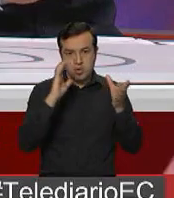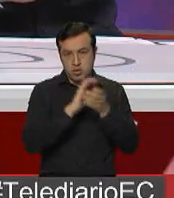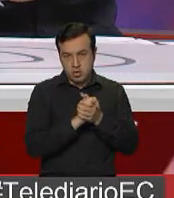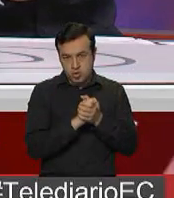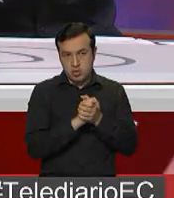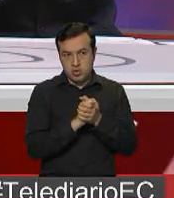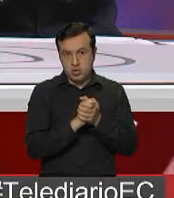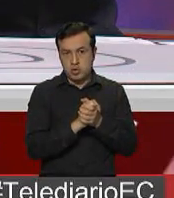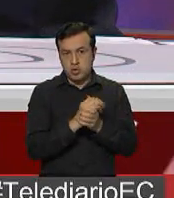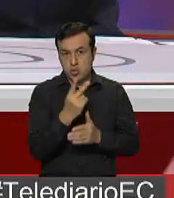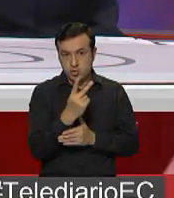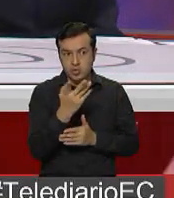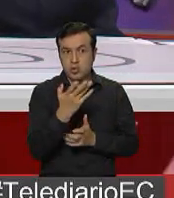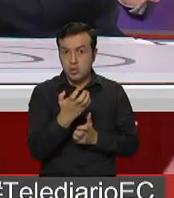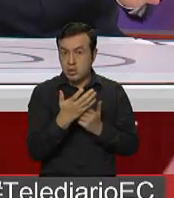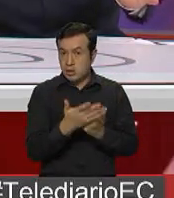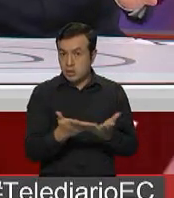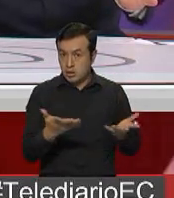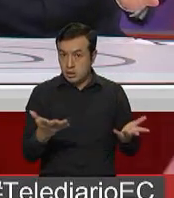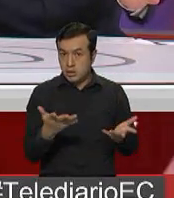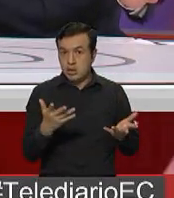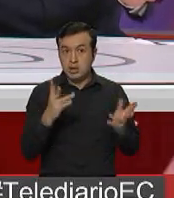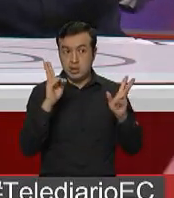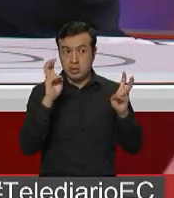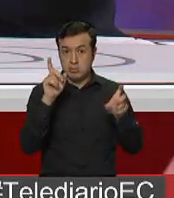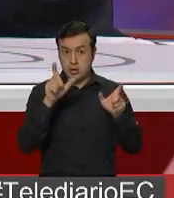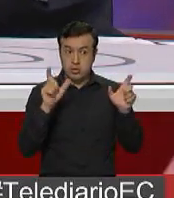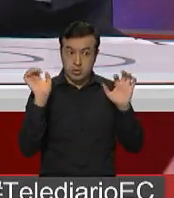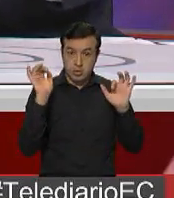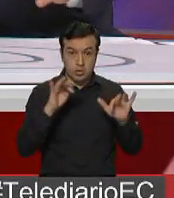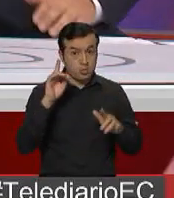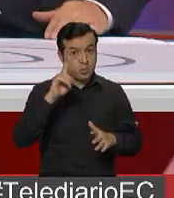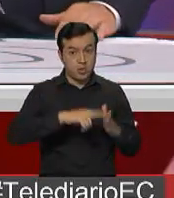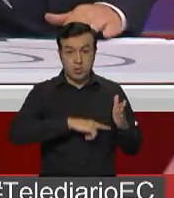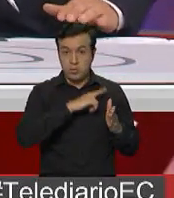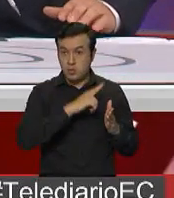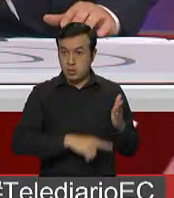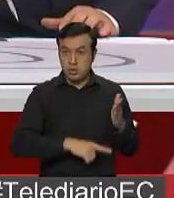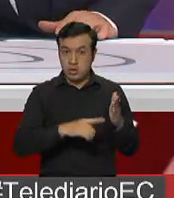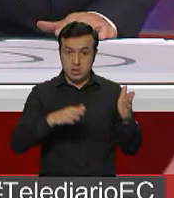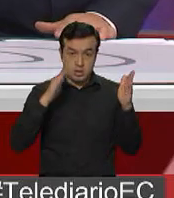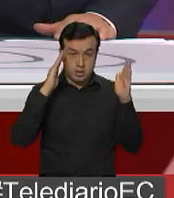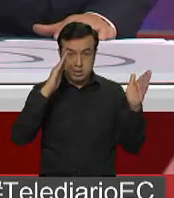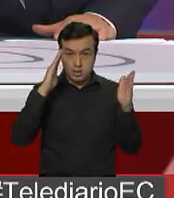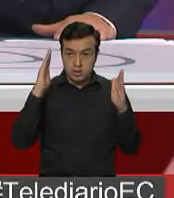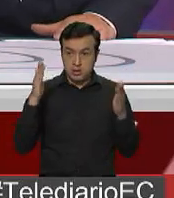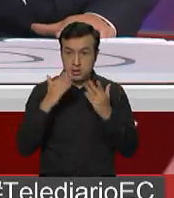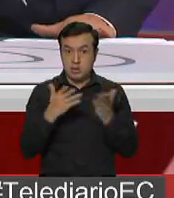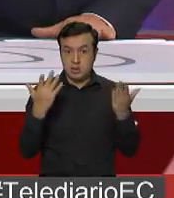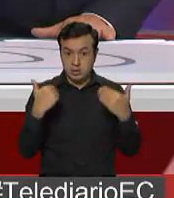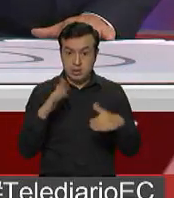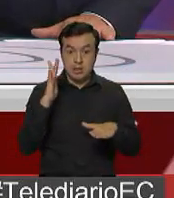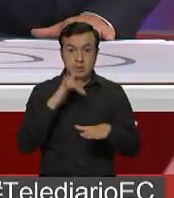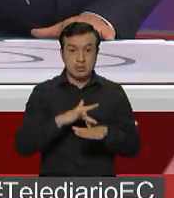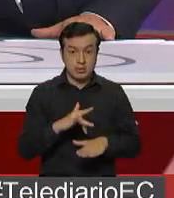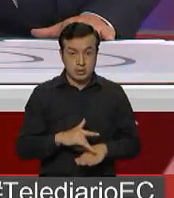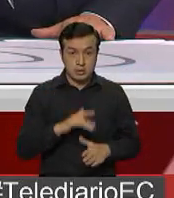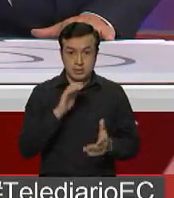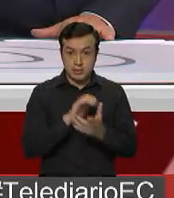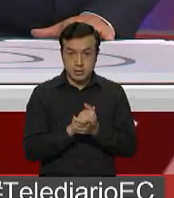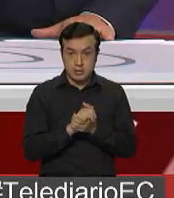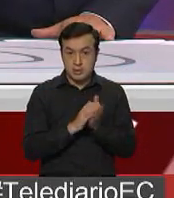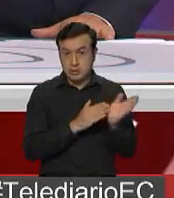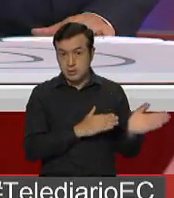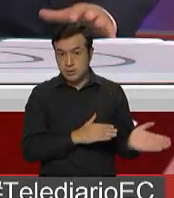próximos esposos. Este tema también está limitado. De acuerdo a la atención que se realizará a las citas de matrimonios que